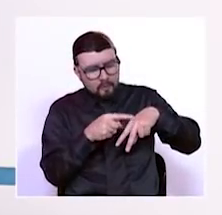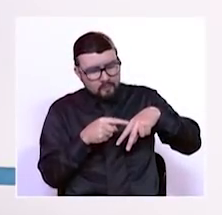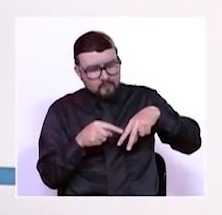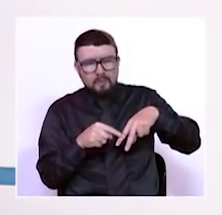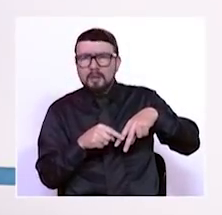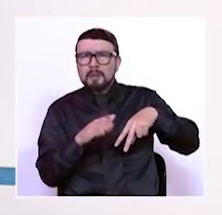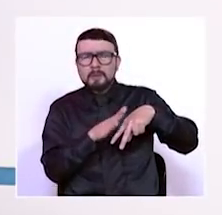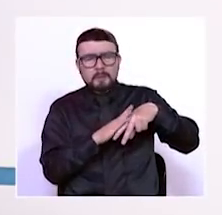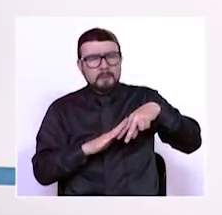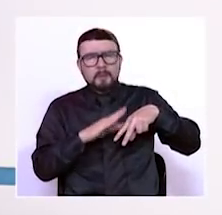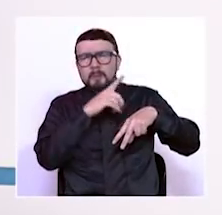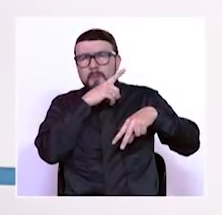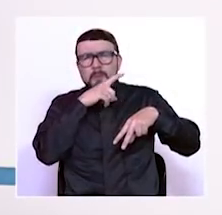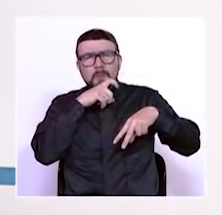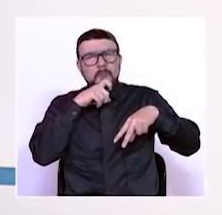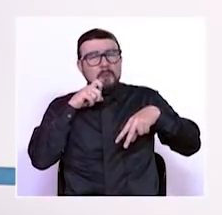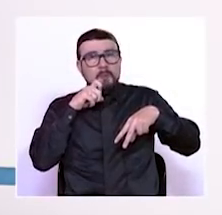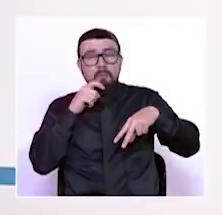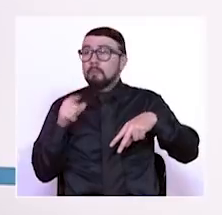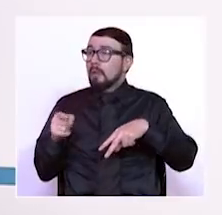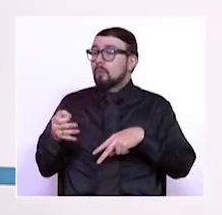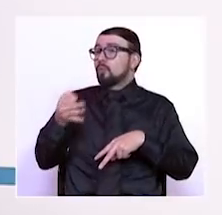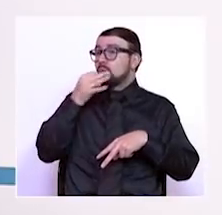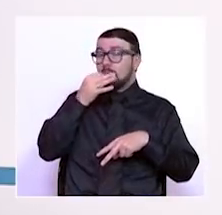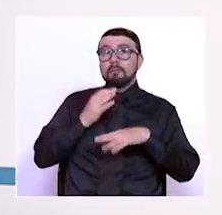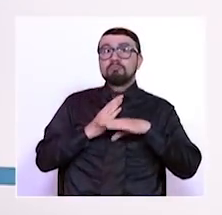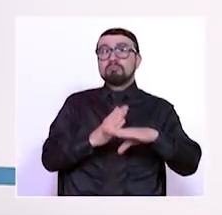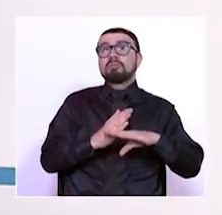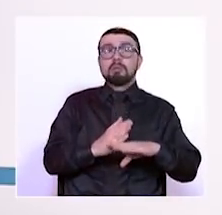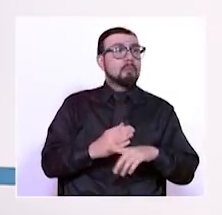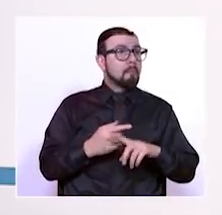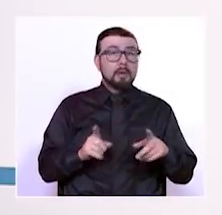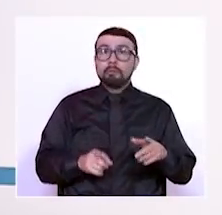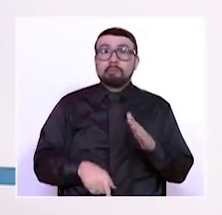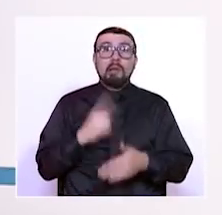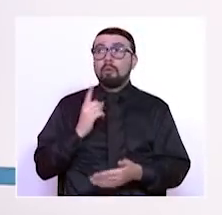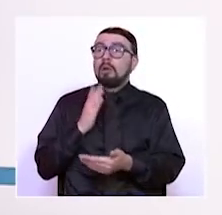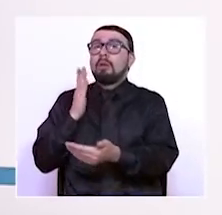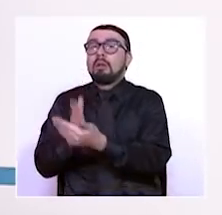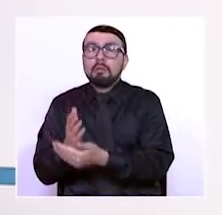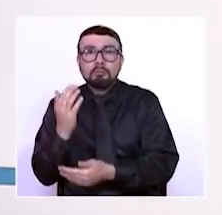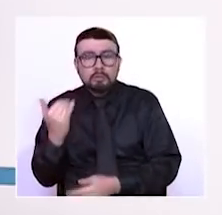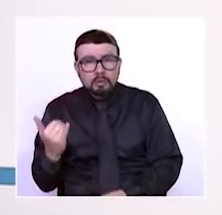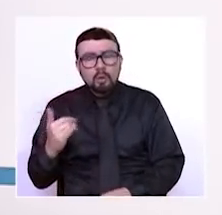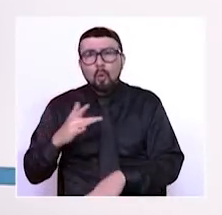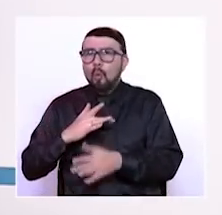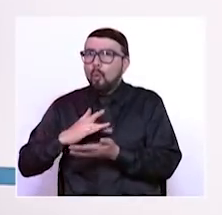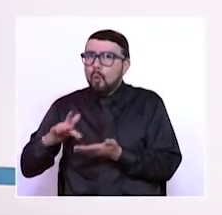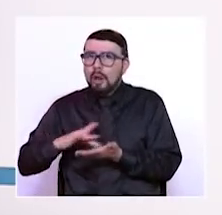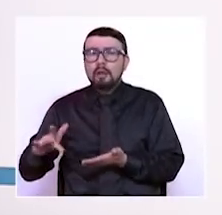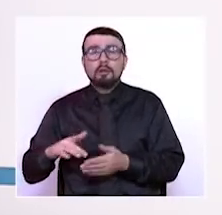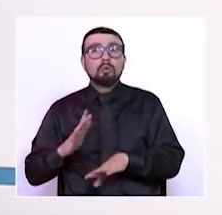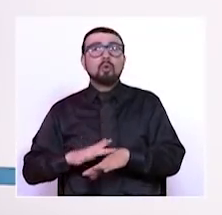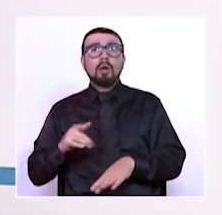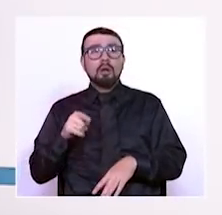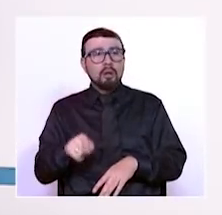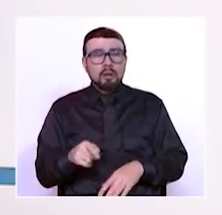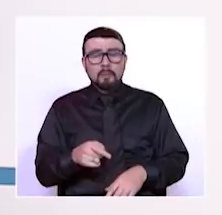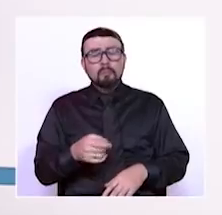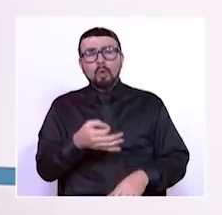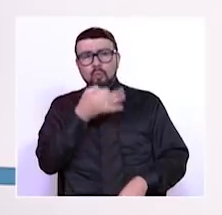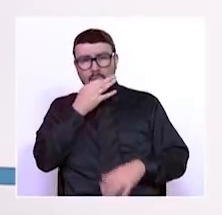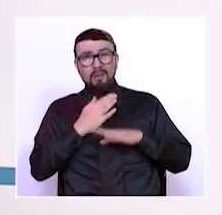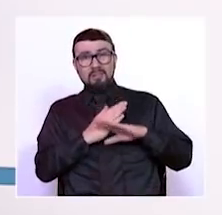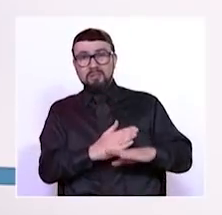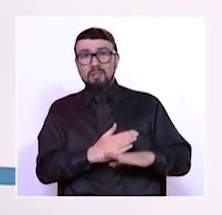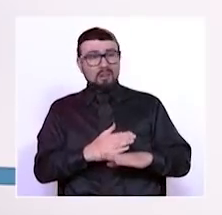A ella le mandan antibiótico y resulta que de una vez tiene que irse para urgencia porque se hincha totalmente, o sea, el antibiótico como